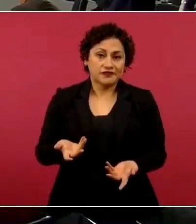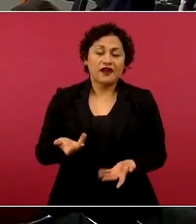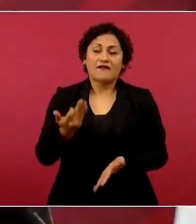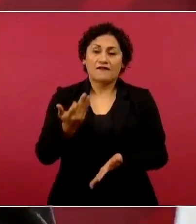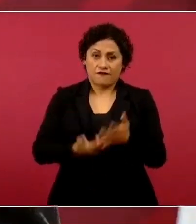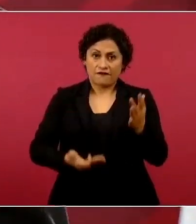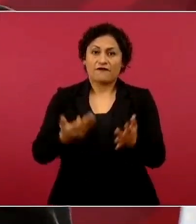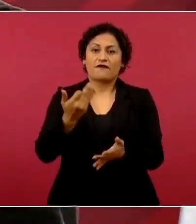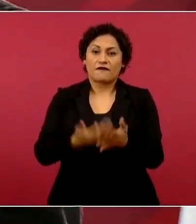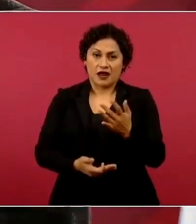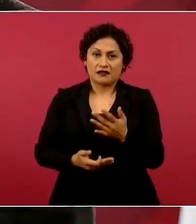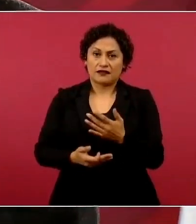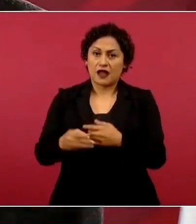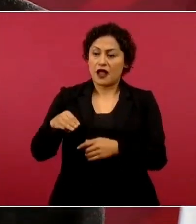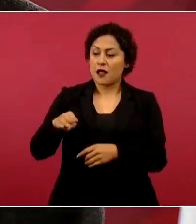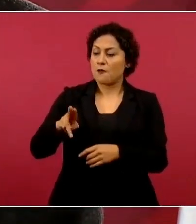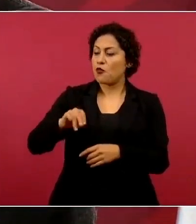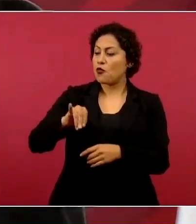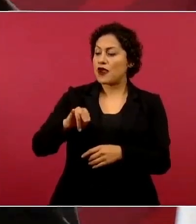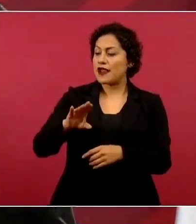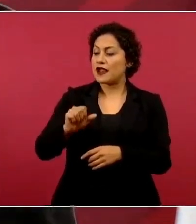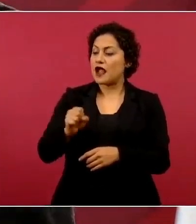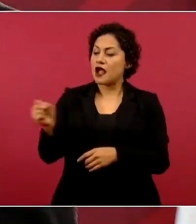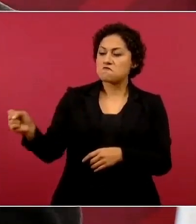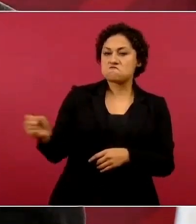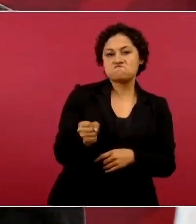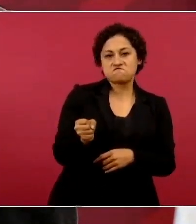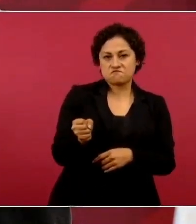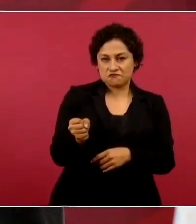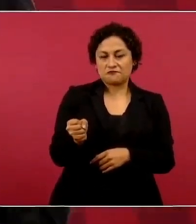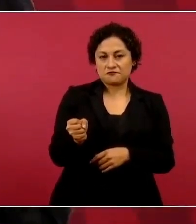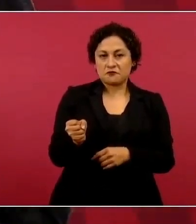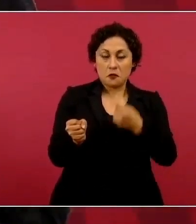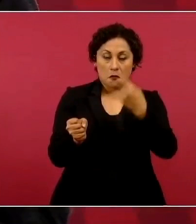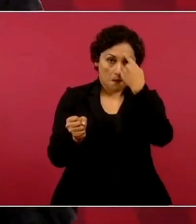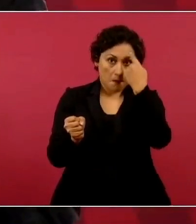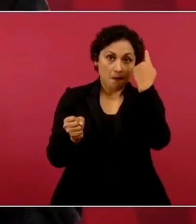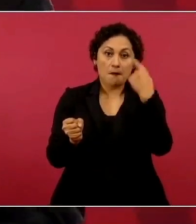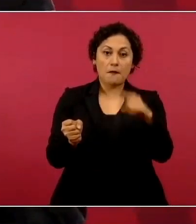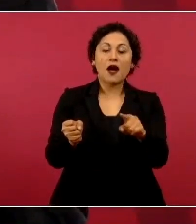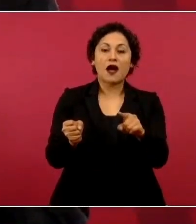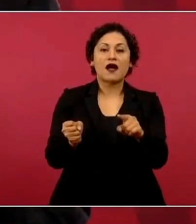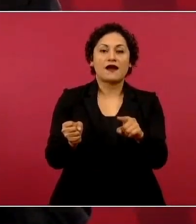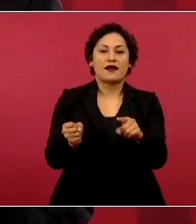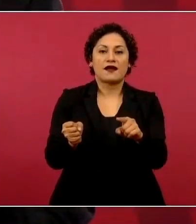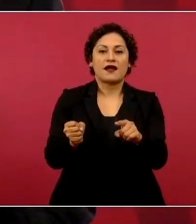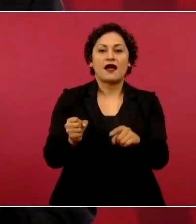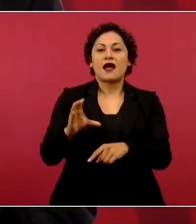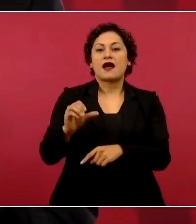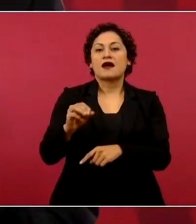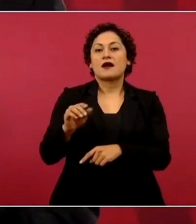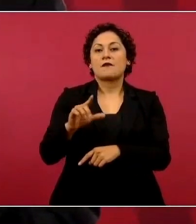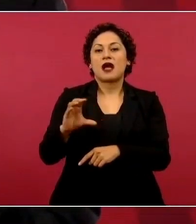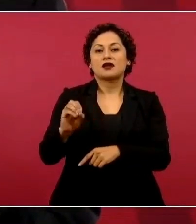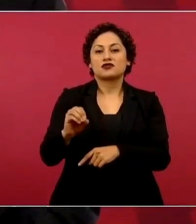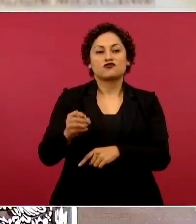al general Múgica y opta por Ávila Camacho.